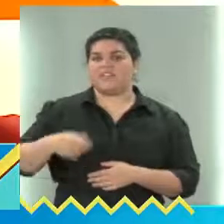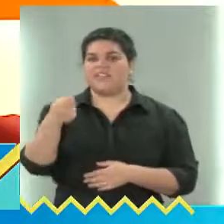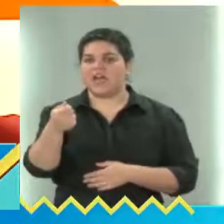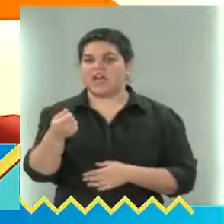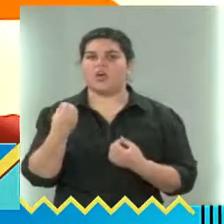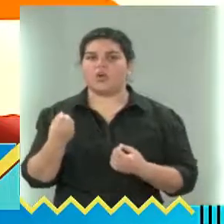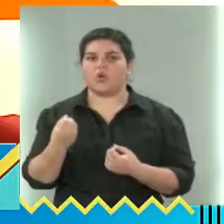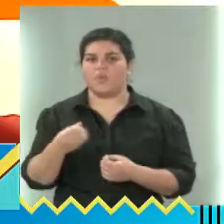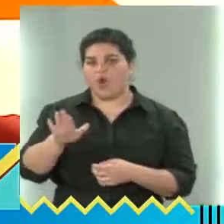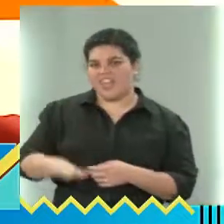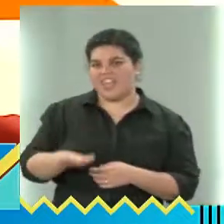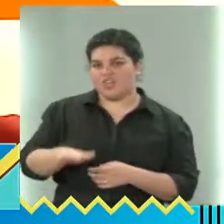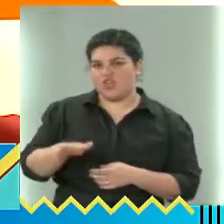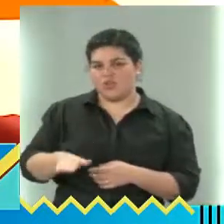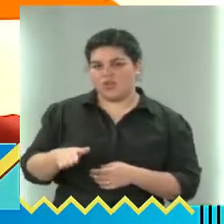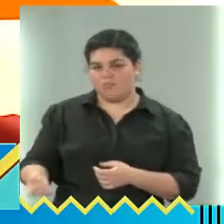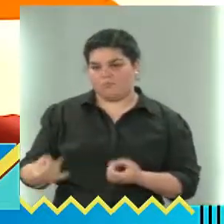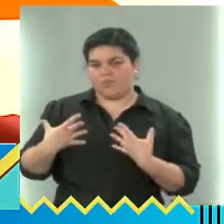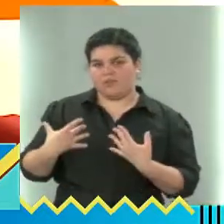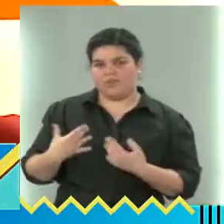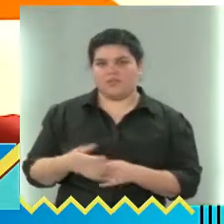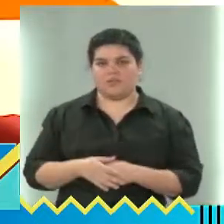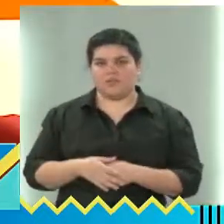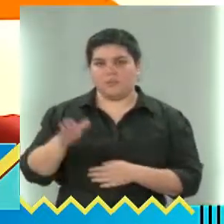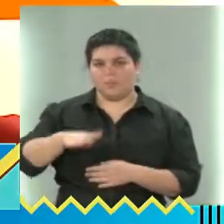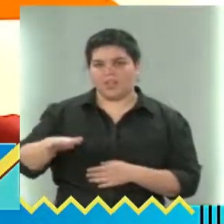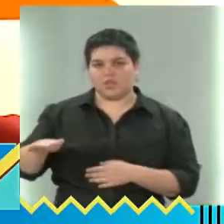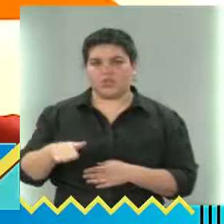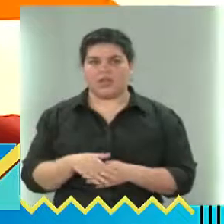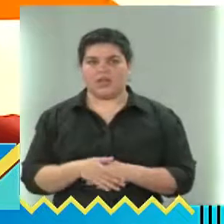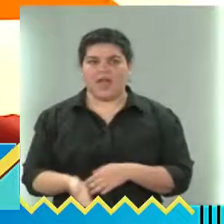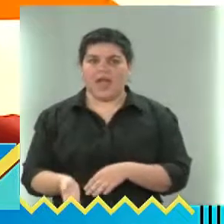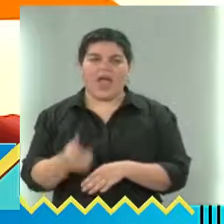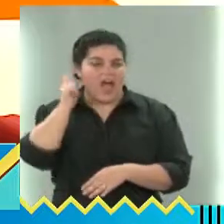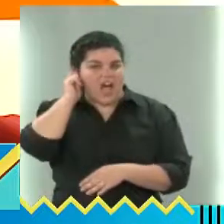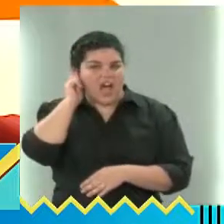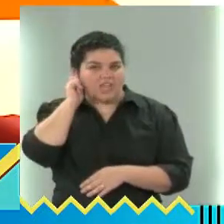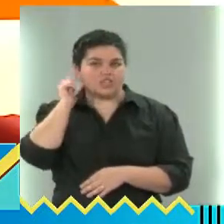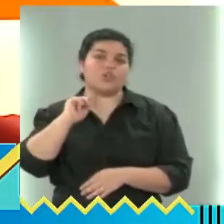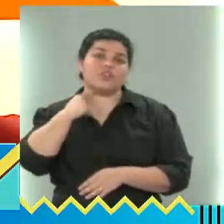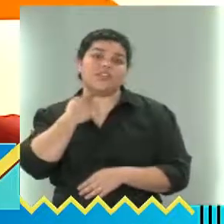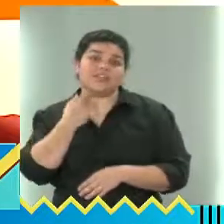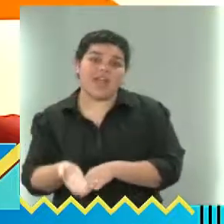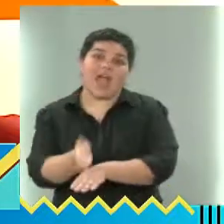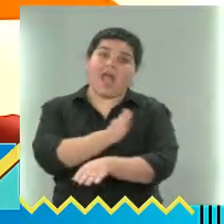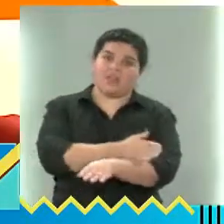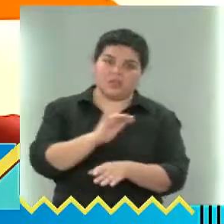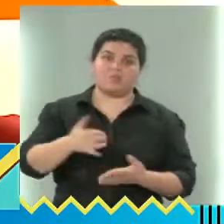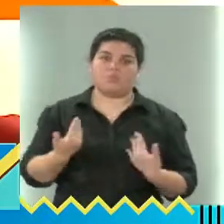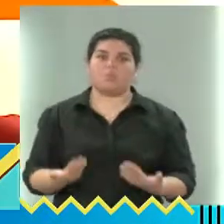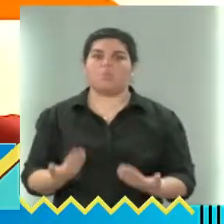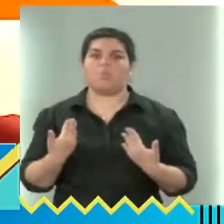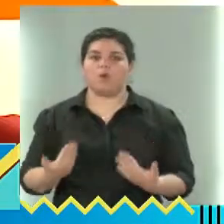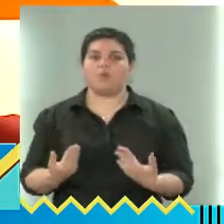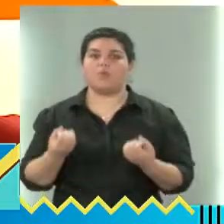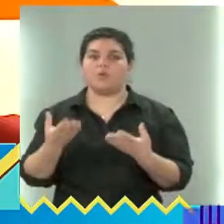transmite en la niñez, o sea que aquellas personas que lo han tenido antes de los 13 años pueden realizar la donación de sangre porque se considera que es